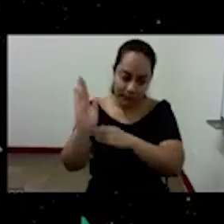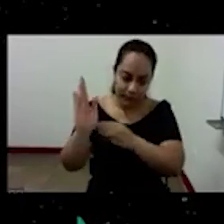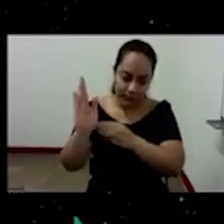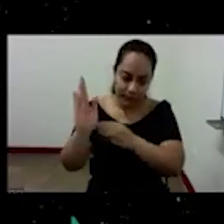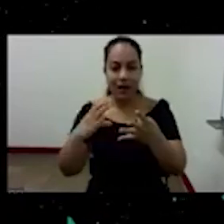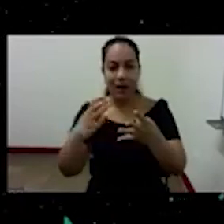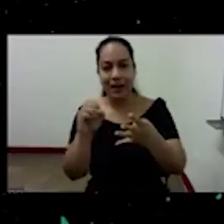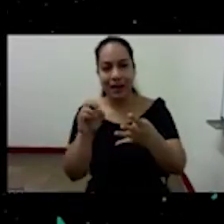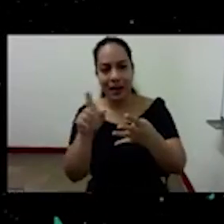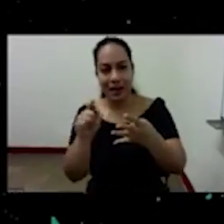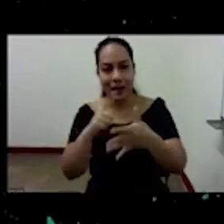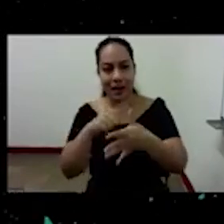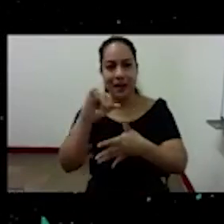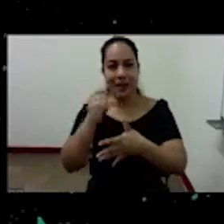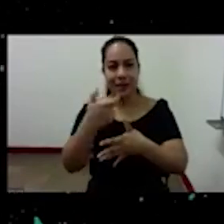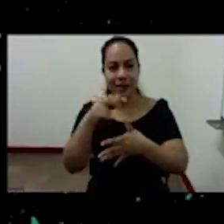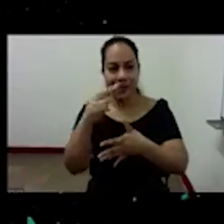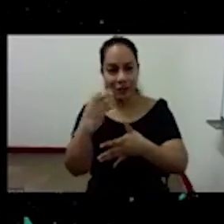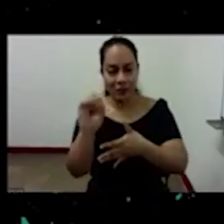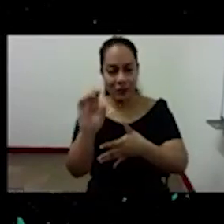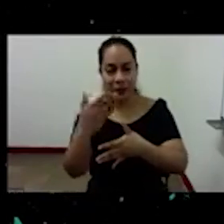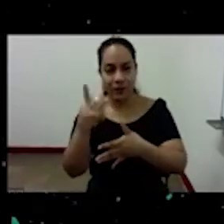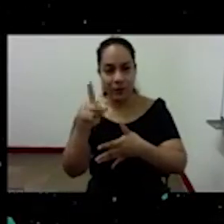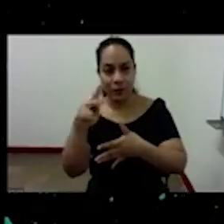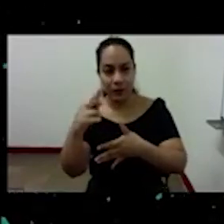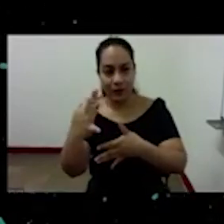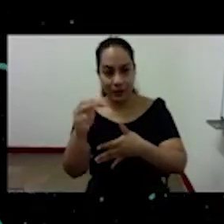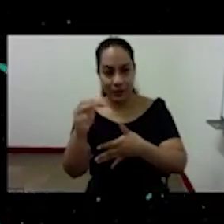y a Ignacio Puente.